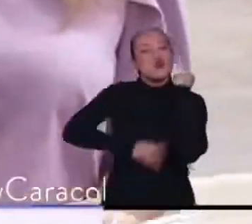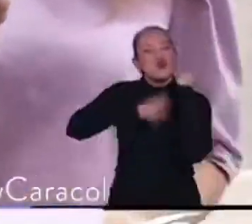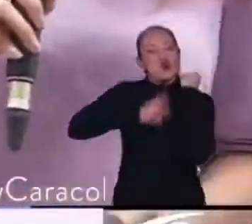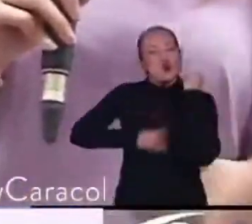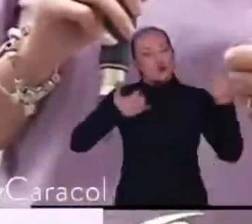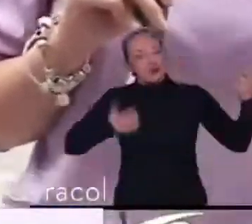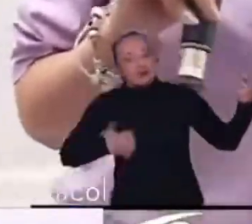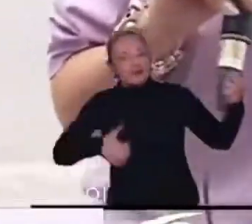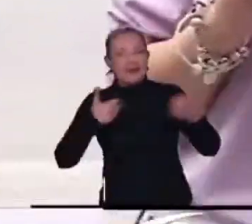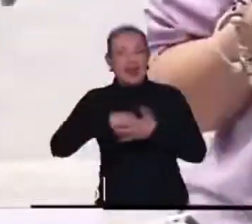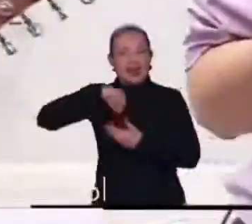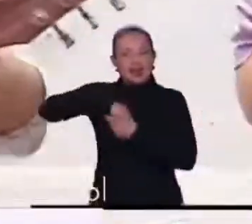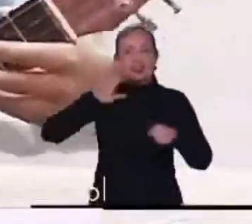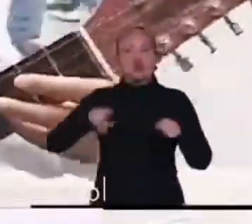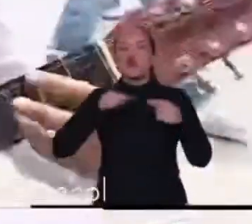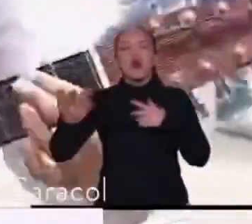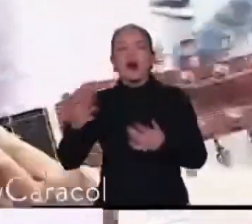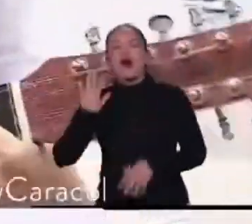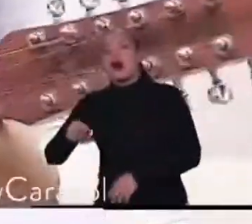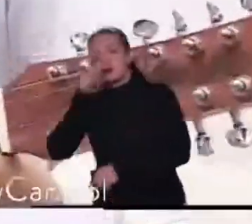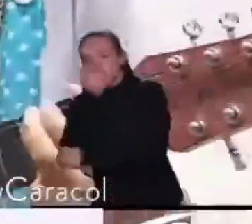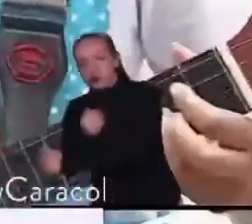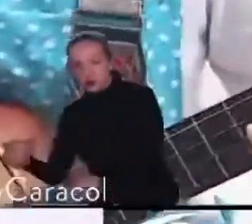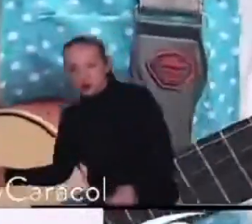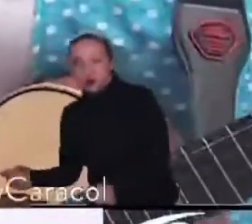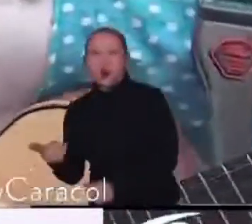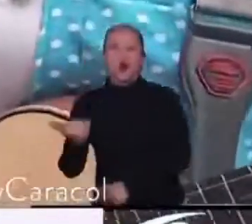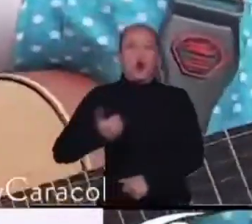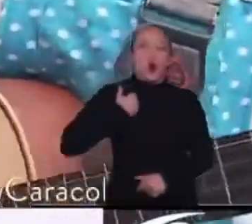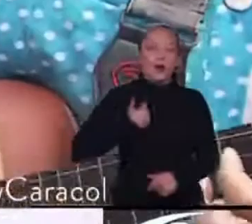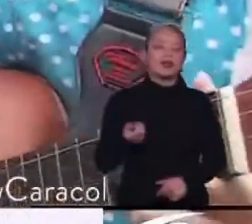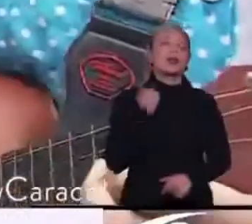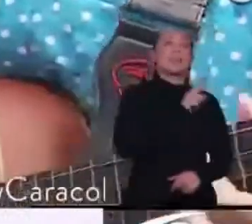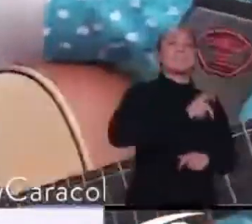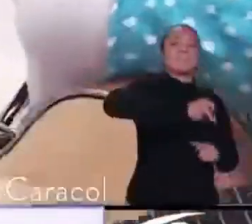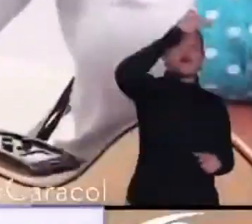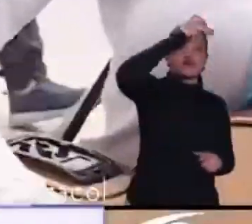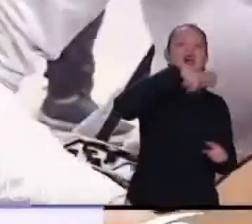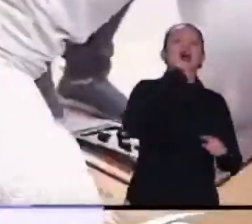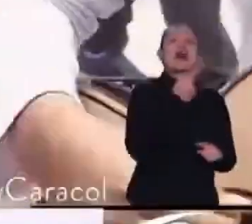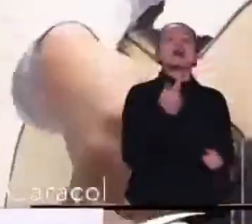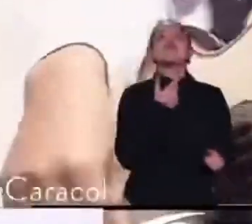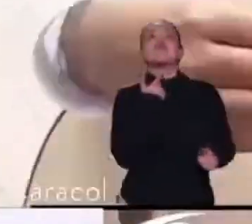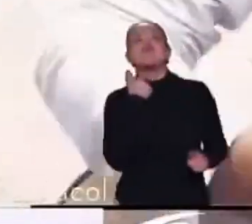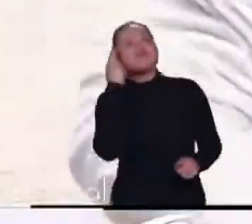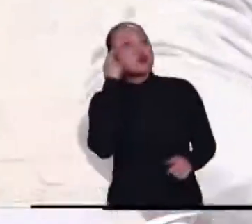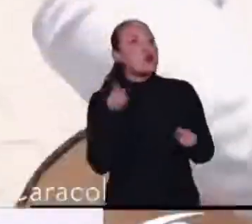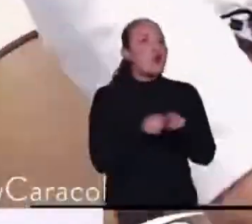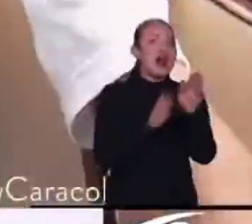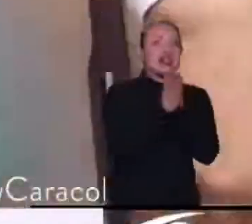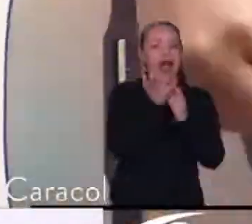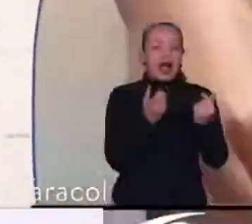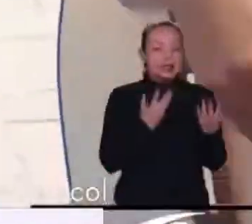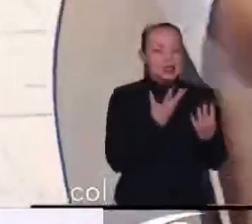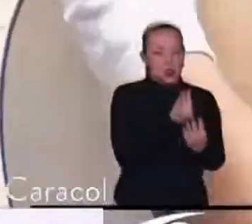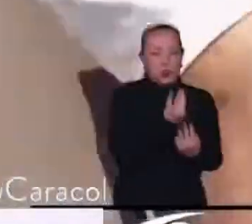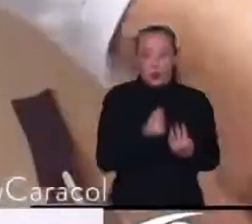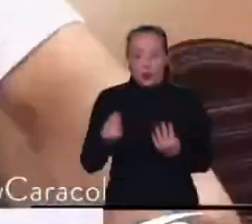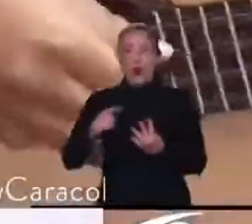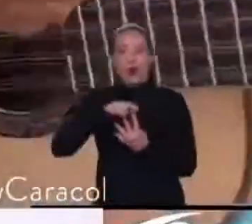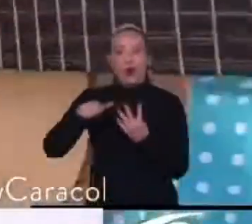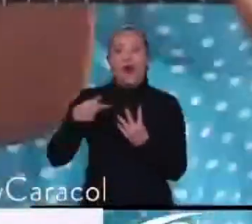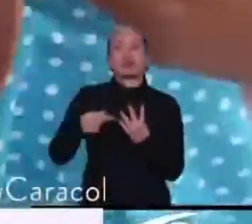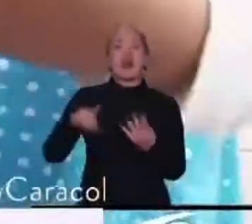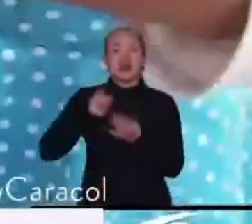en la categoría infantil, juvenil, profesional y aficionado. Pero también a esto se une una feria gastronómica. En este